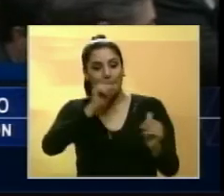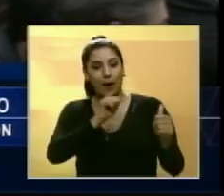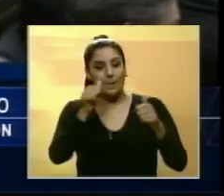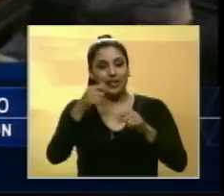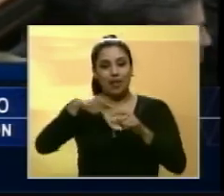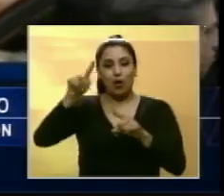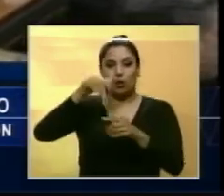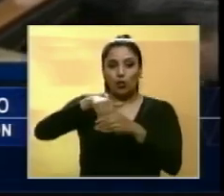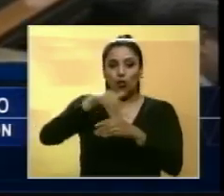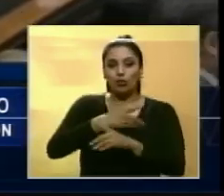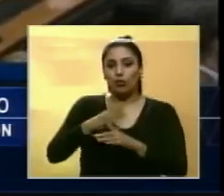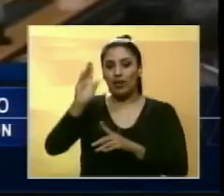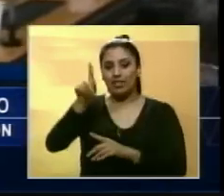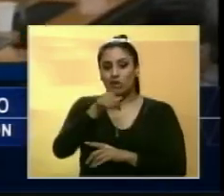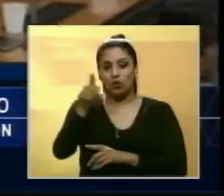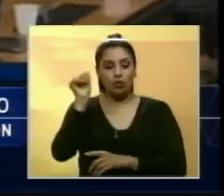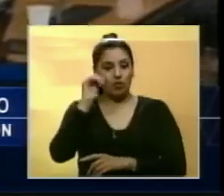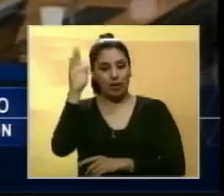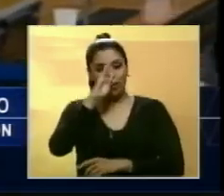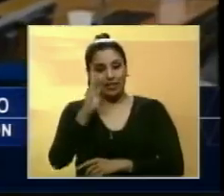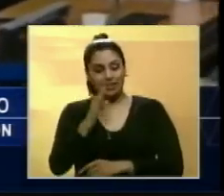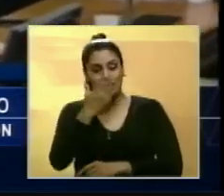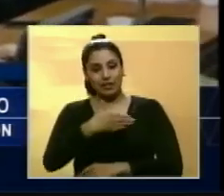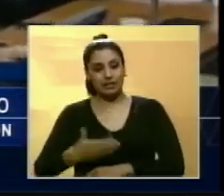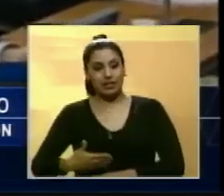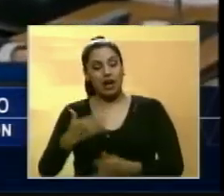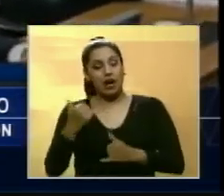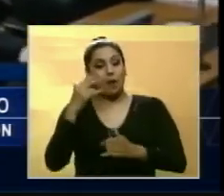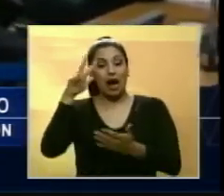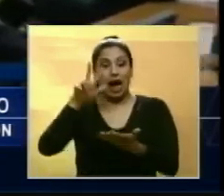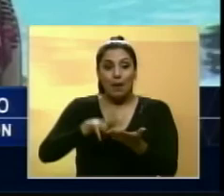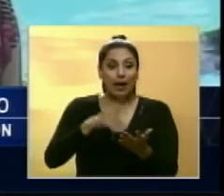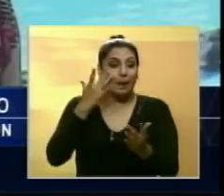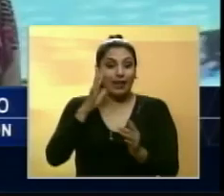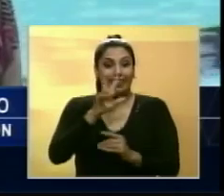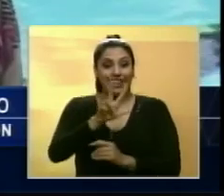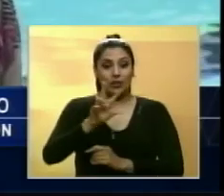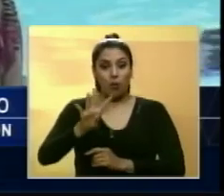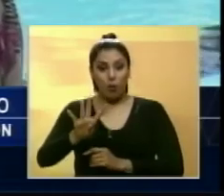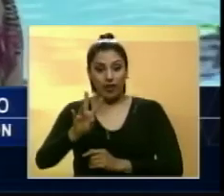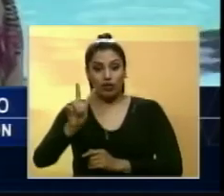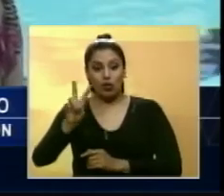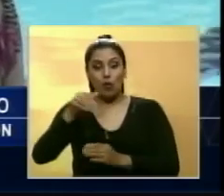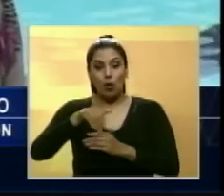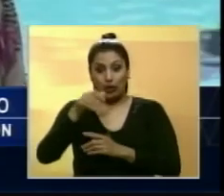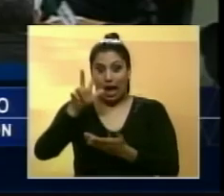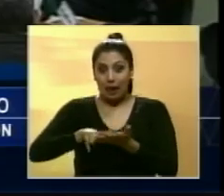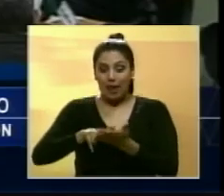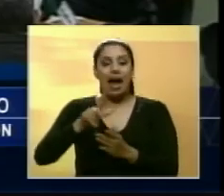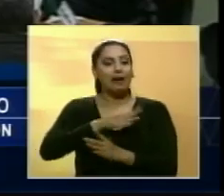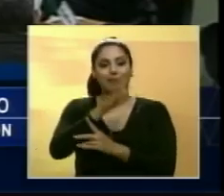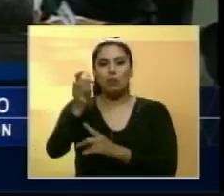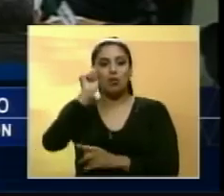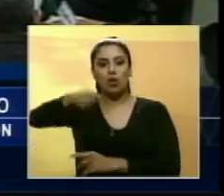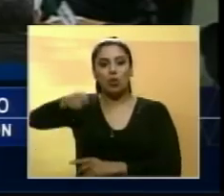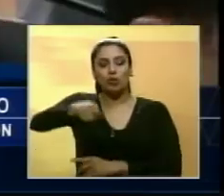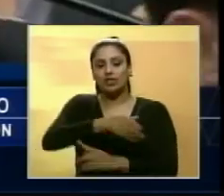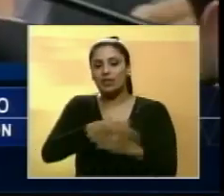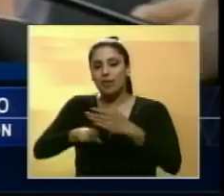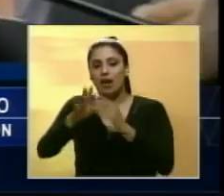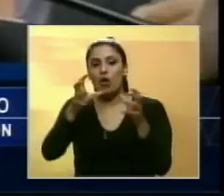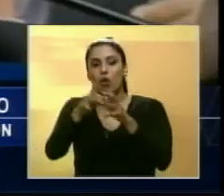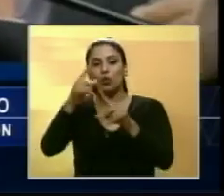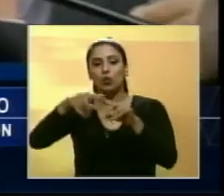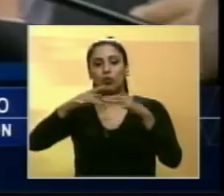la votación. De ser aprobado con al menos 342 votos, el procedimiento de juicio político contra Rousseff pasará a manos de los miembros